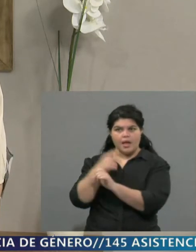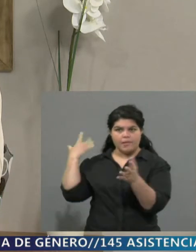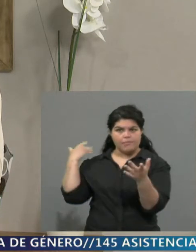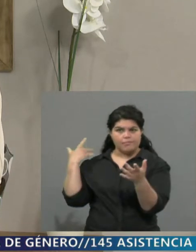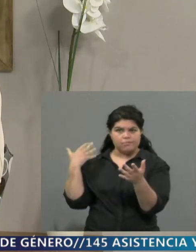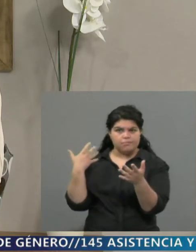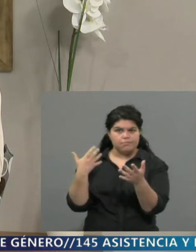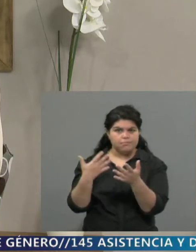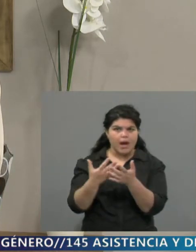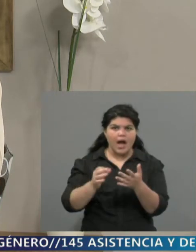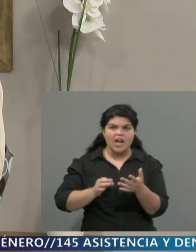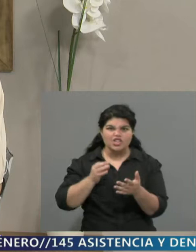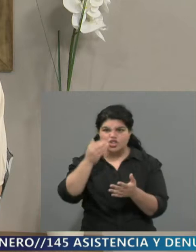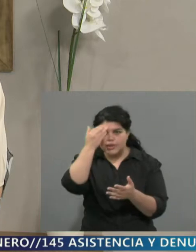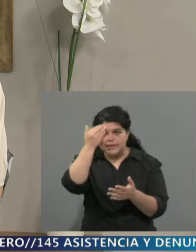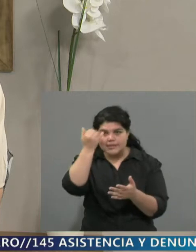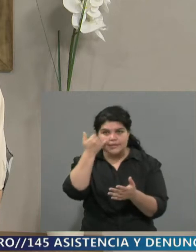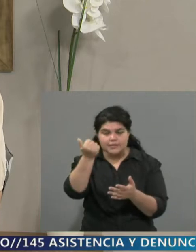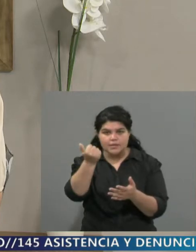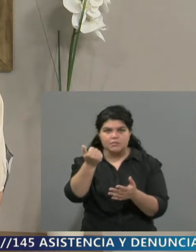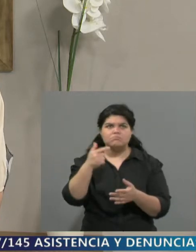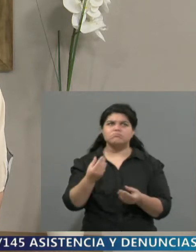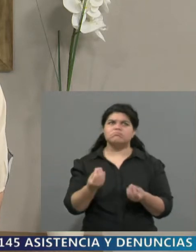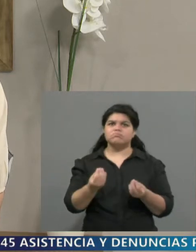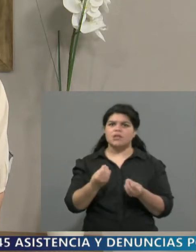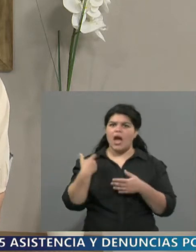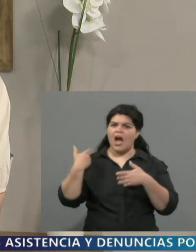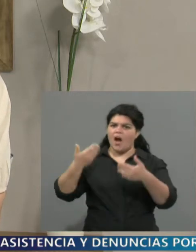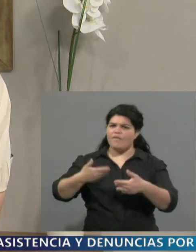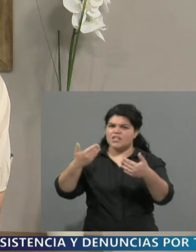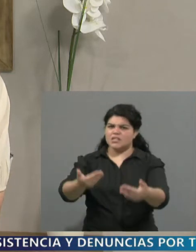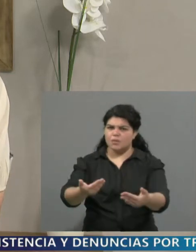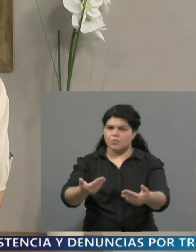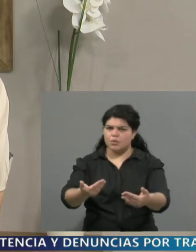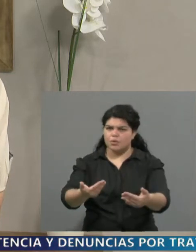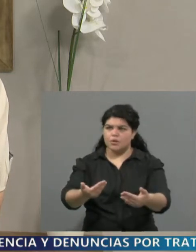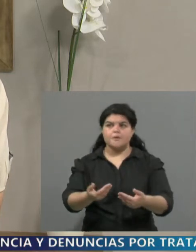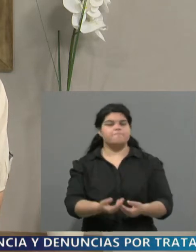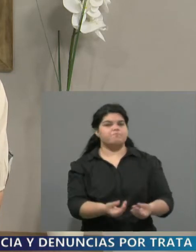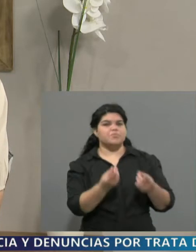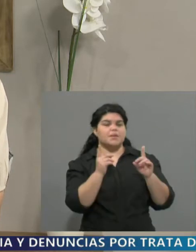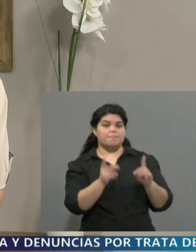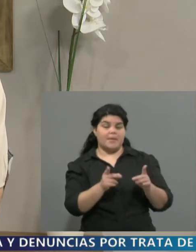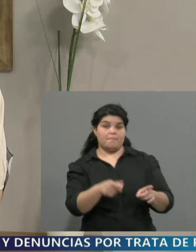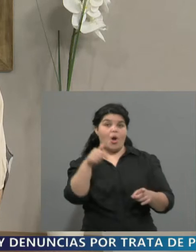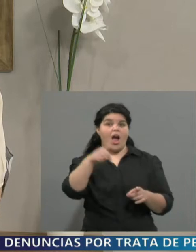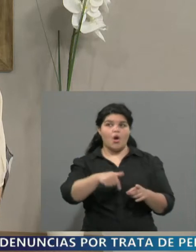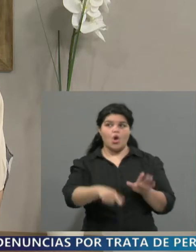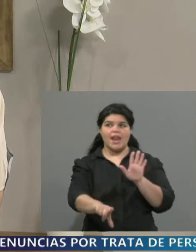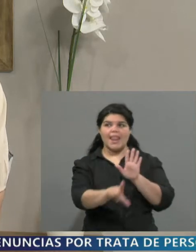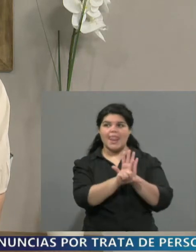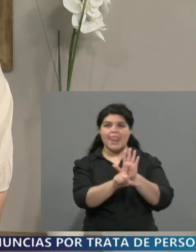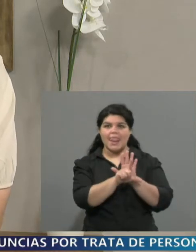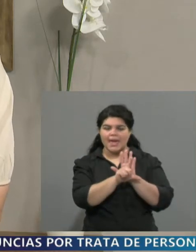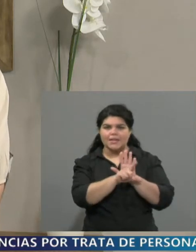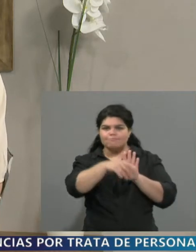años. Ahora, ¿cuánto avanzamos? Es mucho tiempo para que no se implemente efectivamente aún, ¿no? Ese es el tema. No